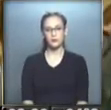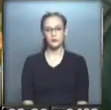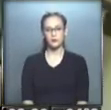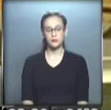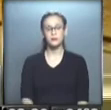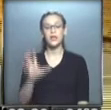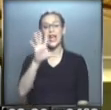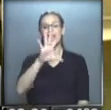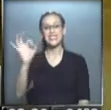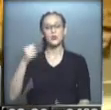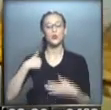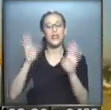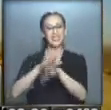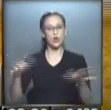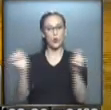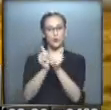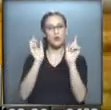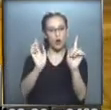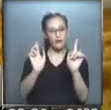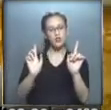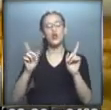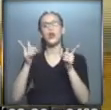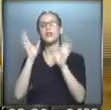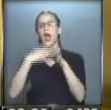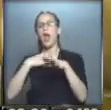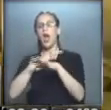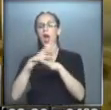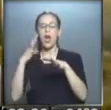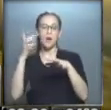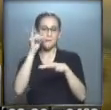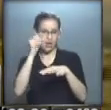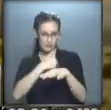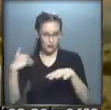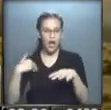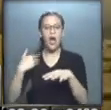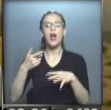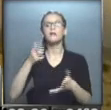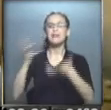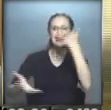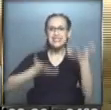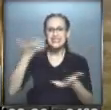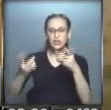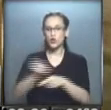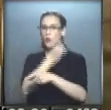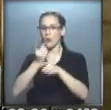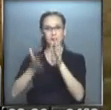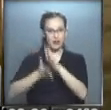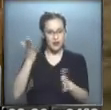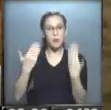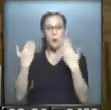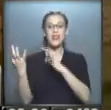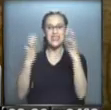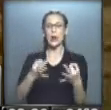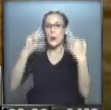Los 50 chicos, junto a padres y docentes que habían quedado varados en el Valle de Calamuchita por el incendio forestal, lograron llegar en buenas condiciones de salud